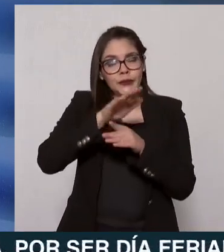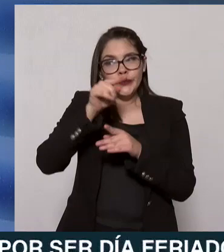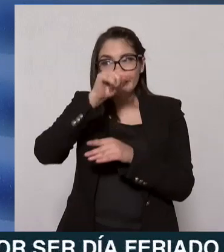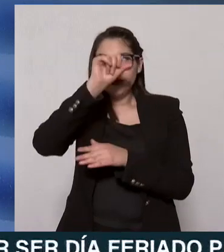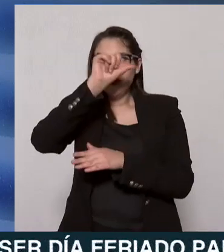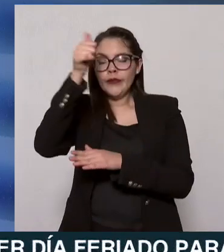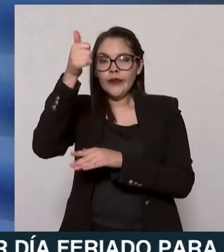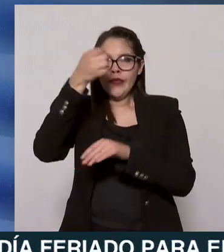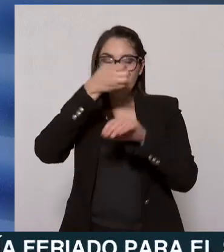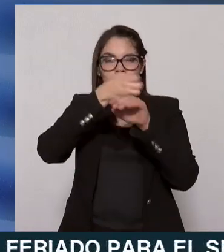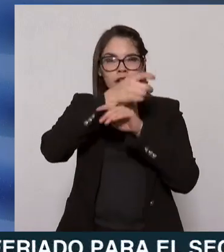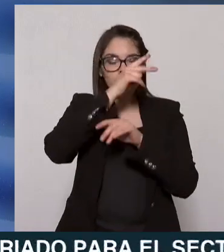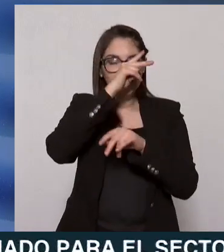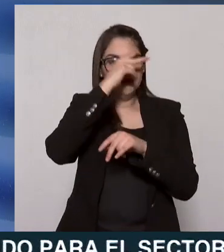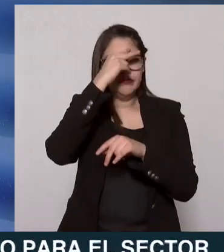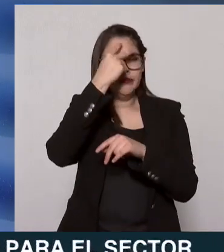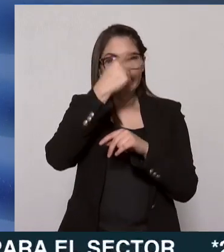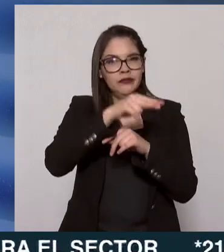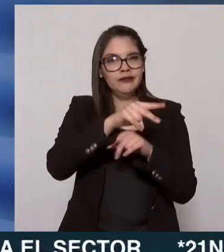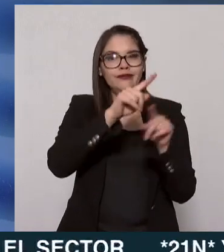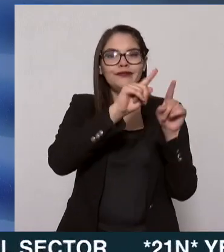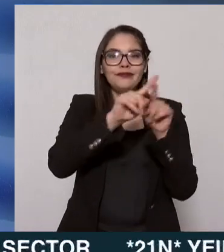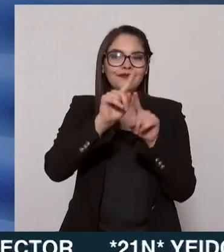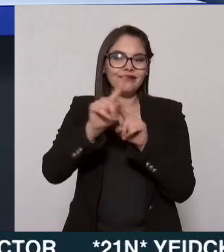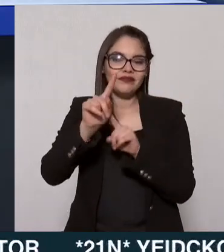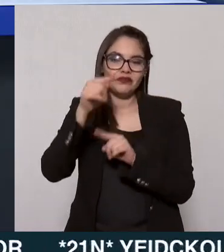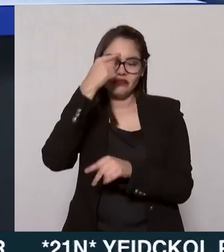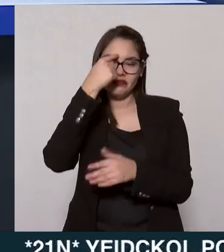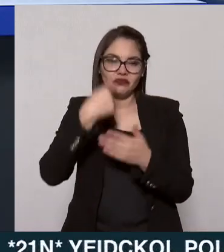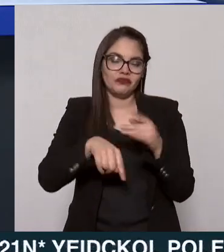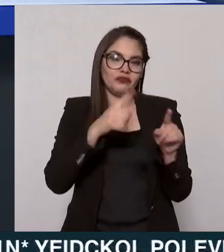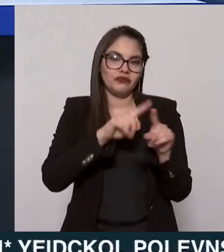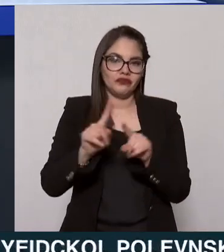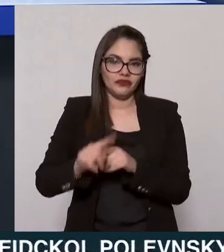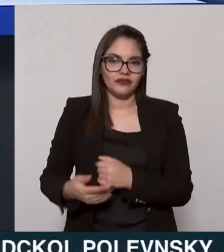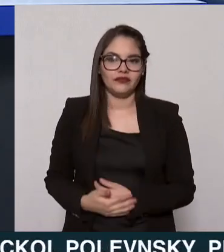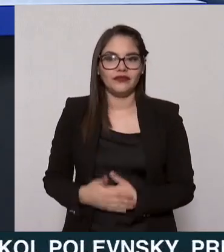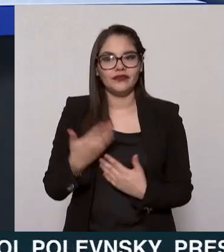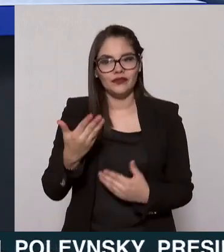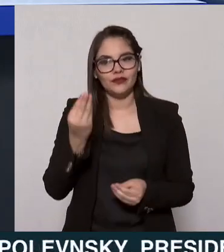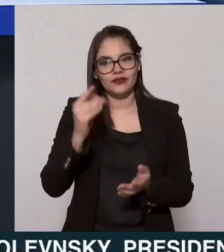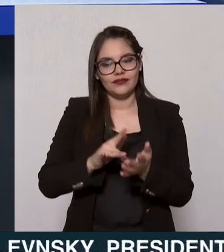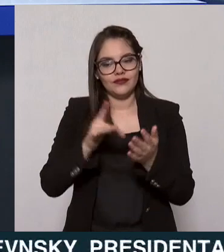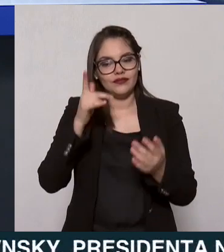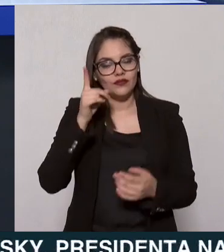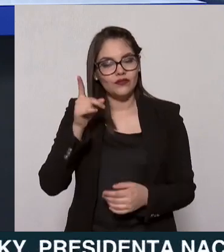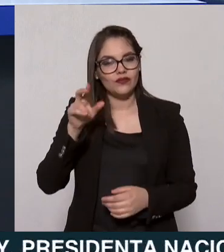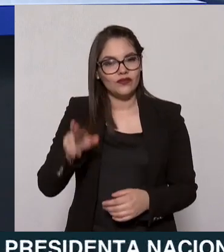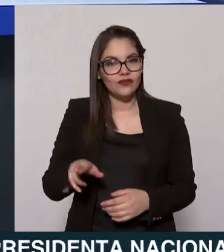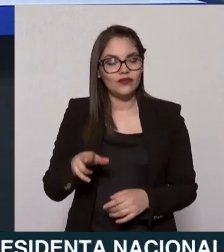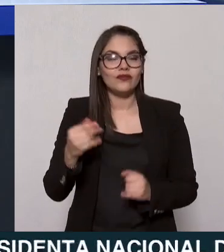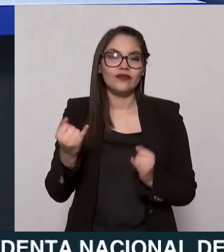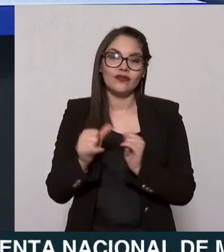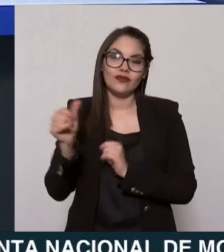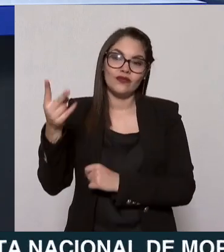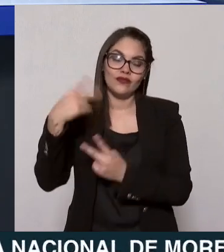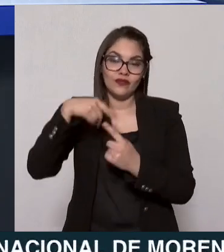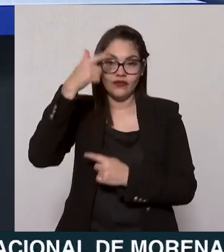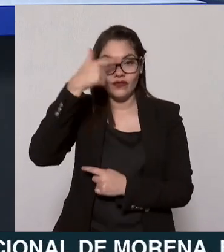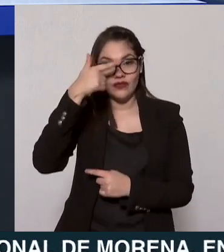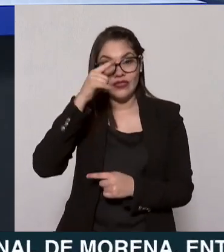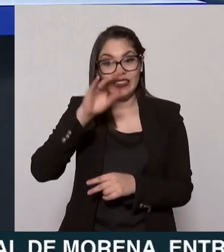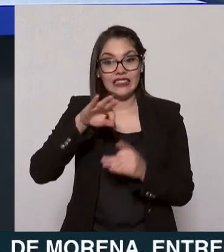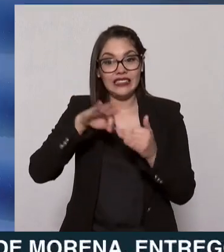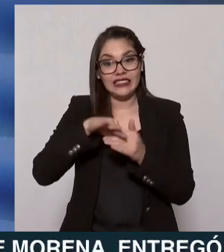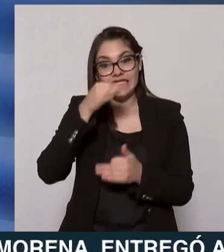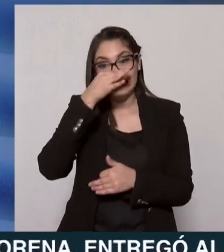país son otras perspectivas, ¿no? Doctor Masferrer, pues muchísimas gracias por habernos acompañado esta noche ya en vísperas de que